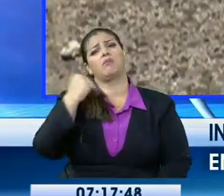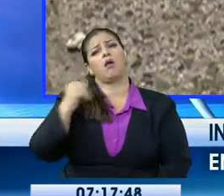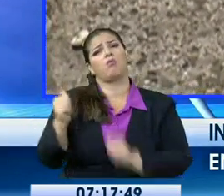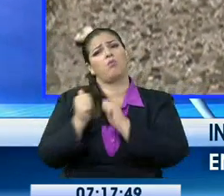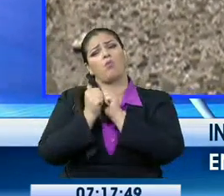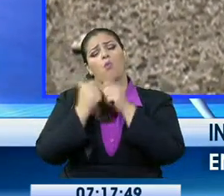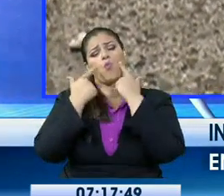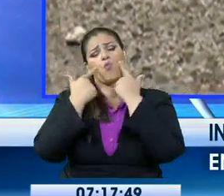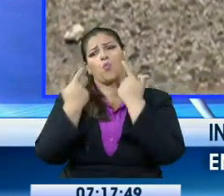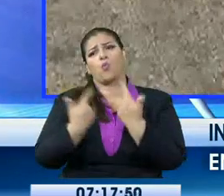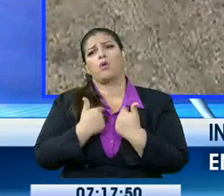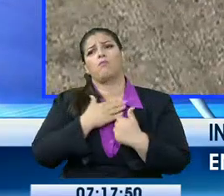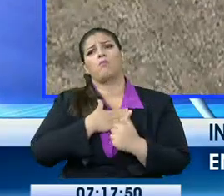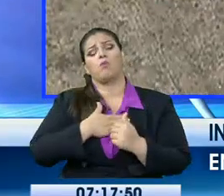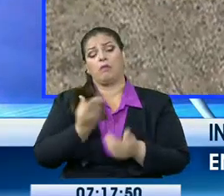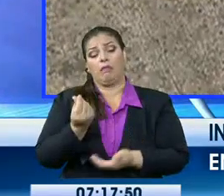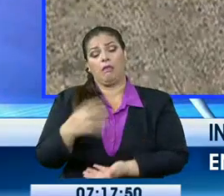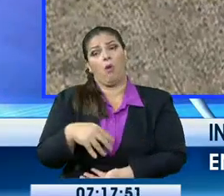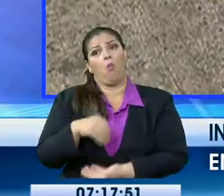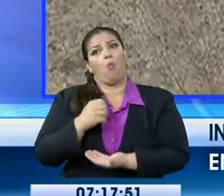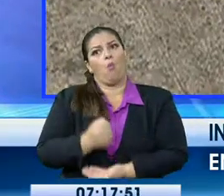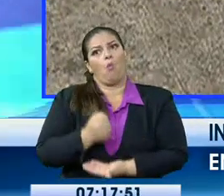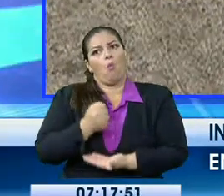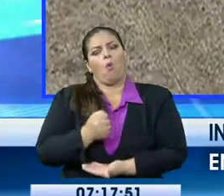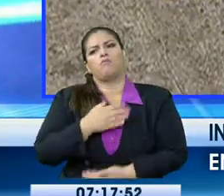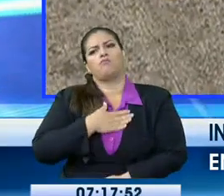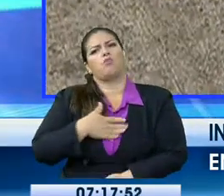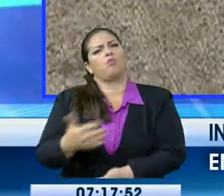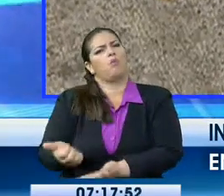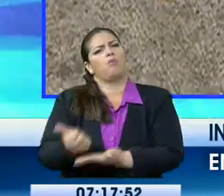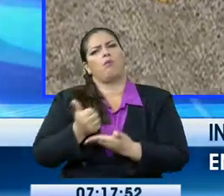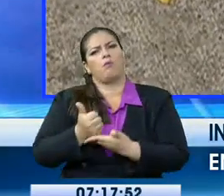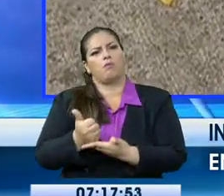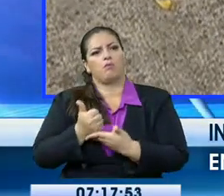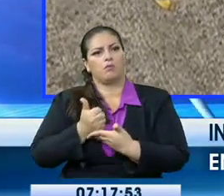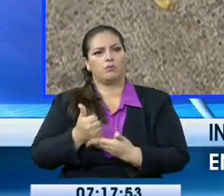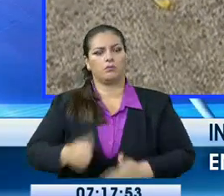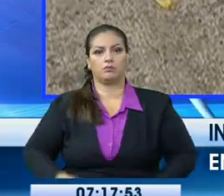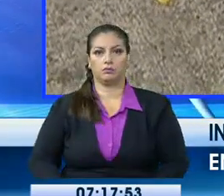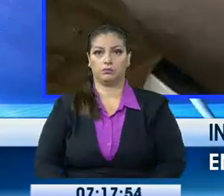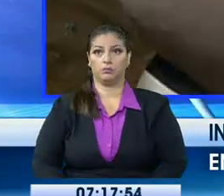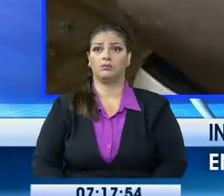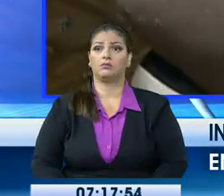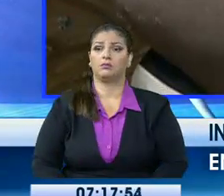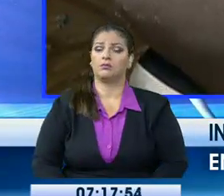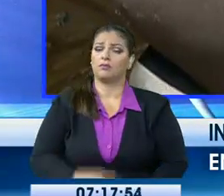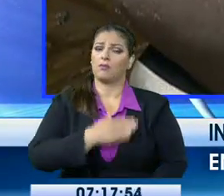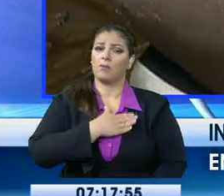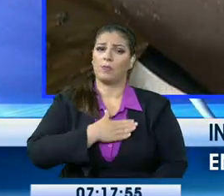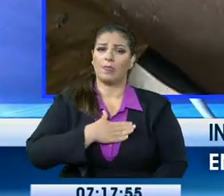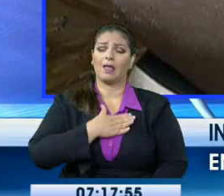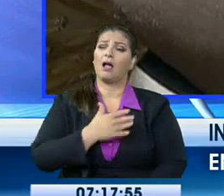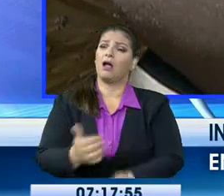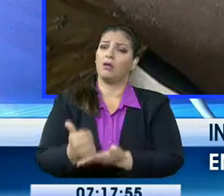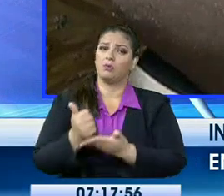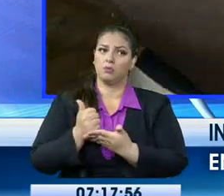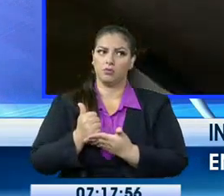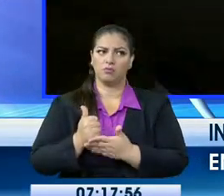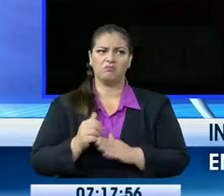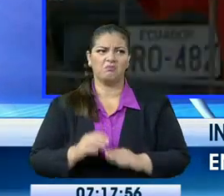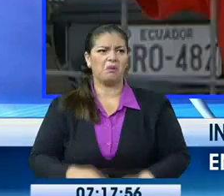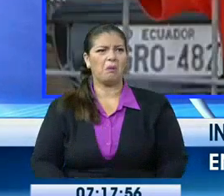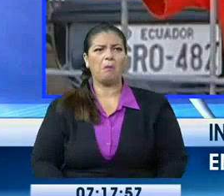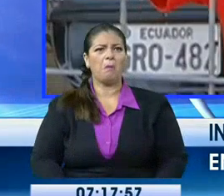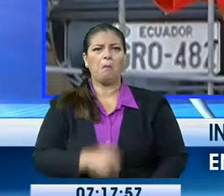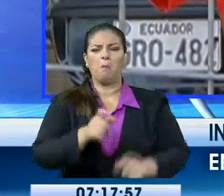no faltan los avezados delincuentes que no respetan ni a su madre, ¿verdad? E incluso hemos visto cómo agreden a la policía